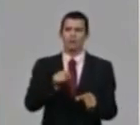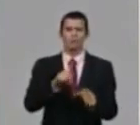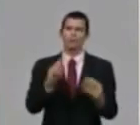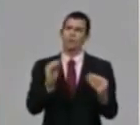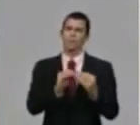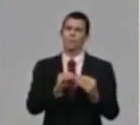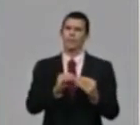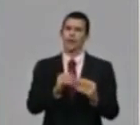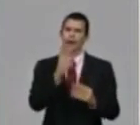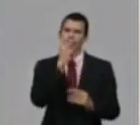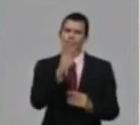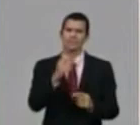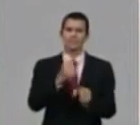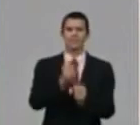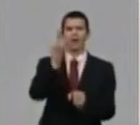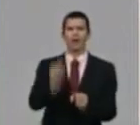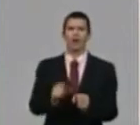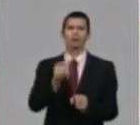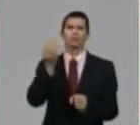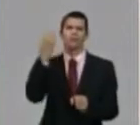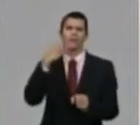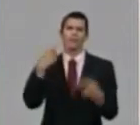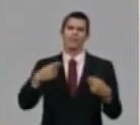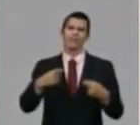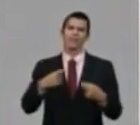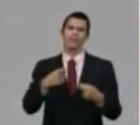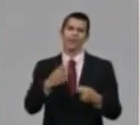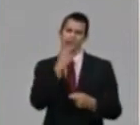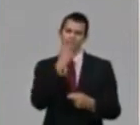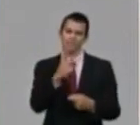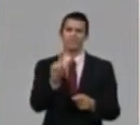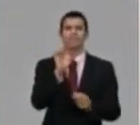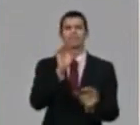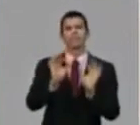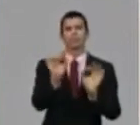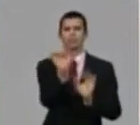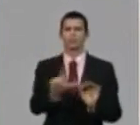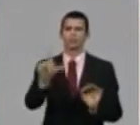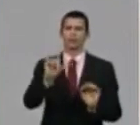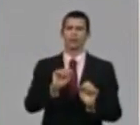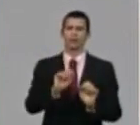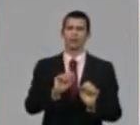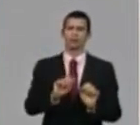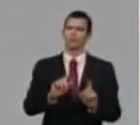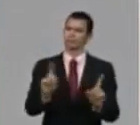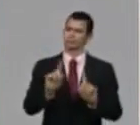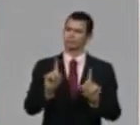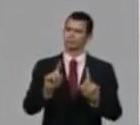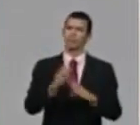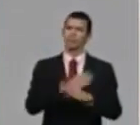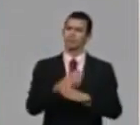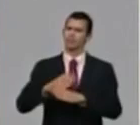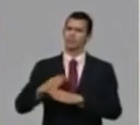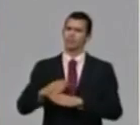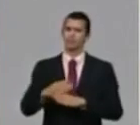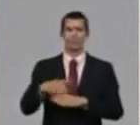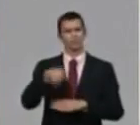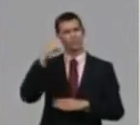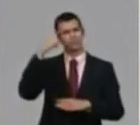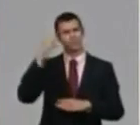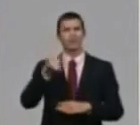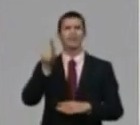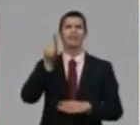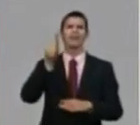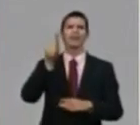ni del impuesto por la utilización de la fuerza de trabajo que tienen que pagar las entidades, los empleadores. Estamos hablando de lo que se conoce como el 14% de la